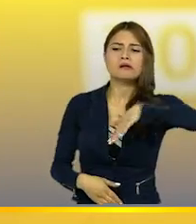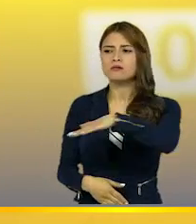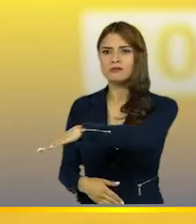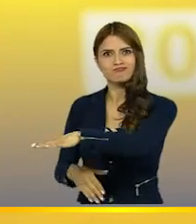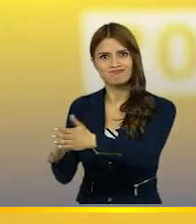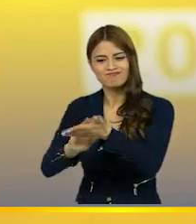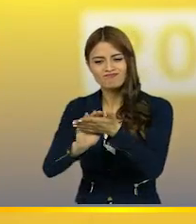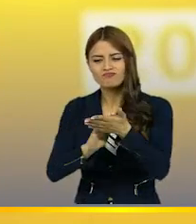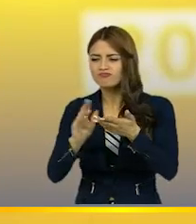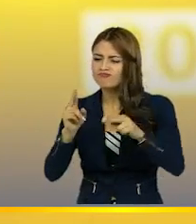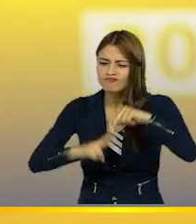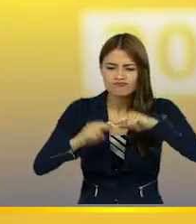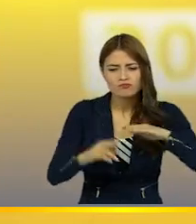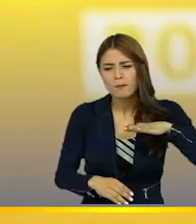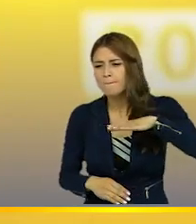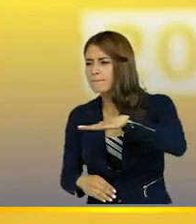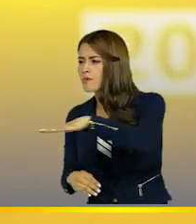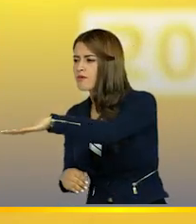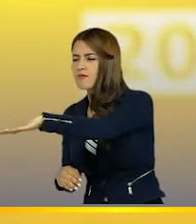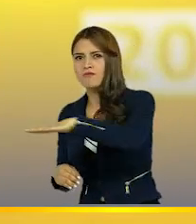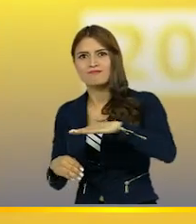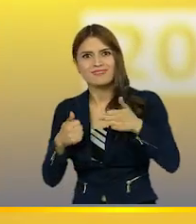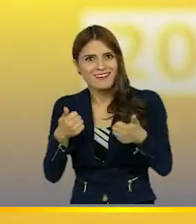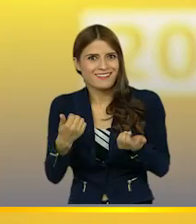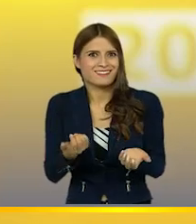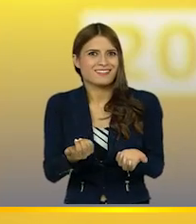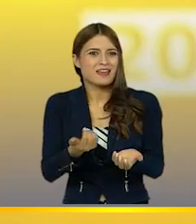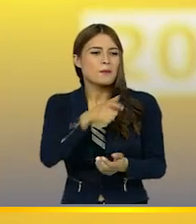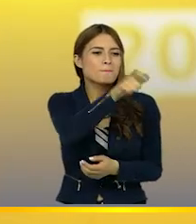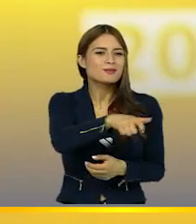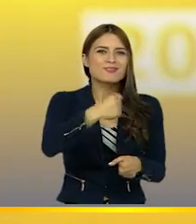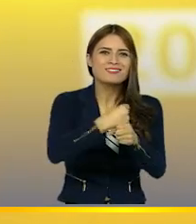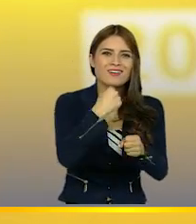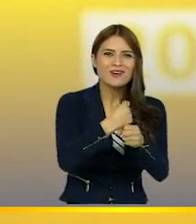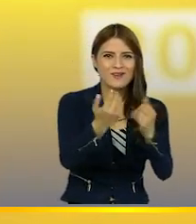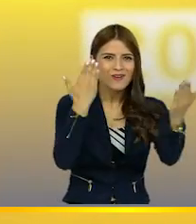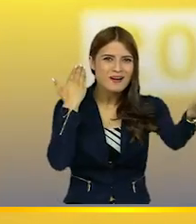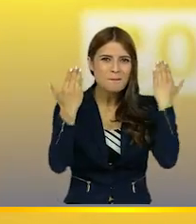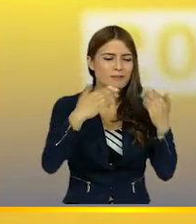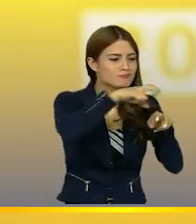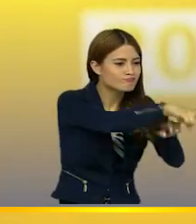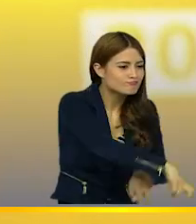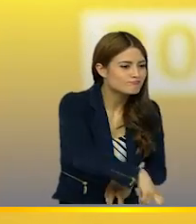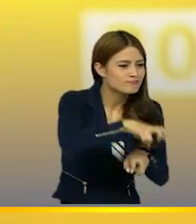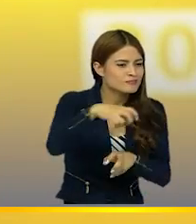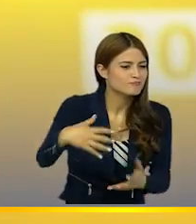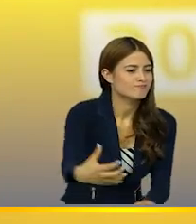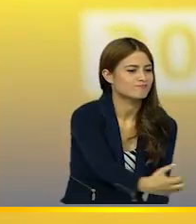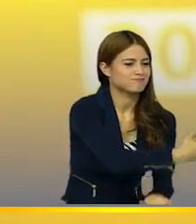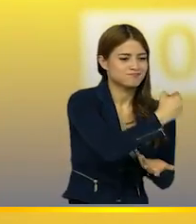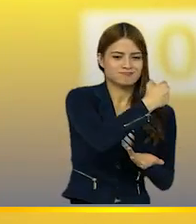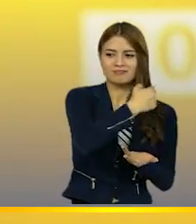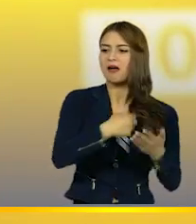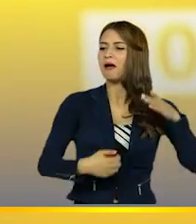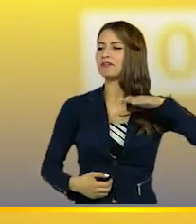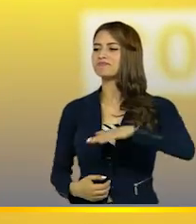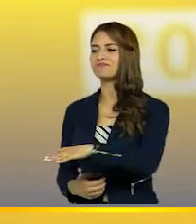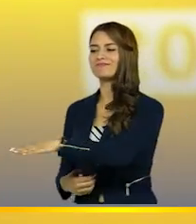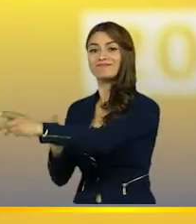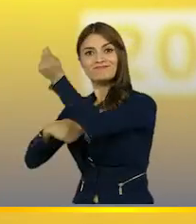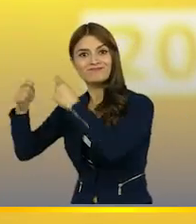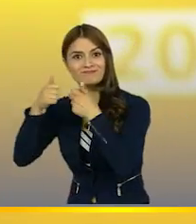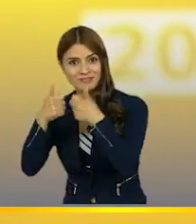y para que los campesinos puedan sacar sus productos a los mercados de forma más fácil y rápida. Llegará a una